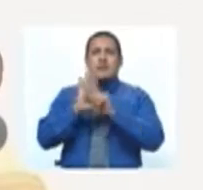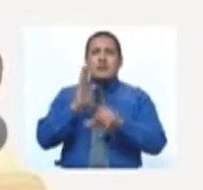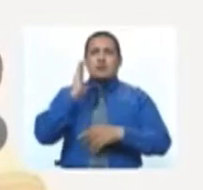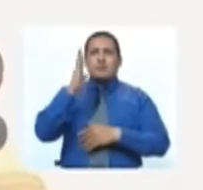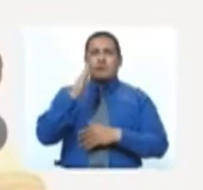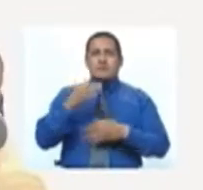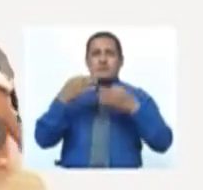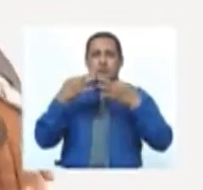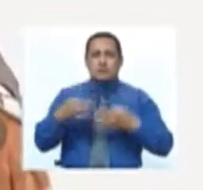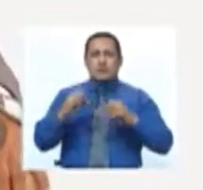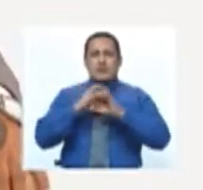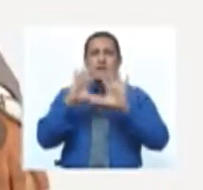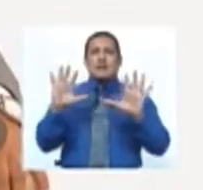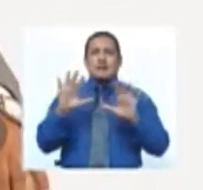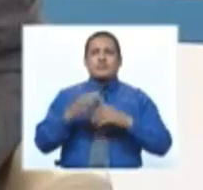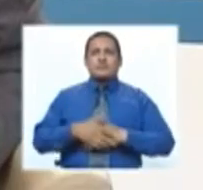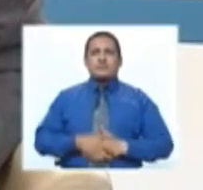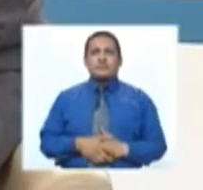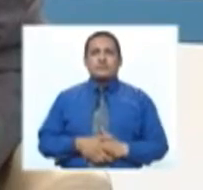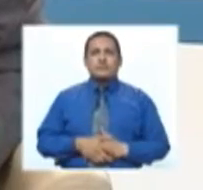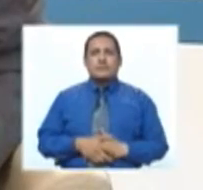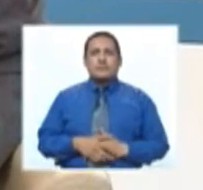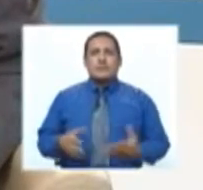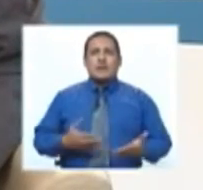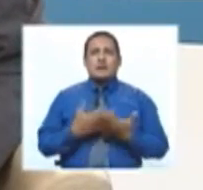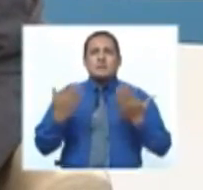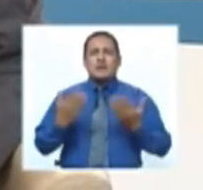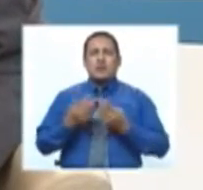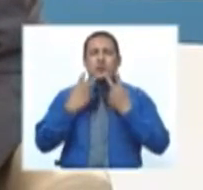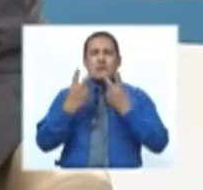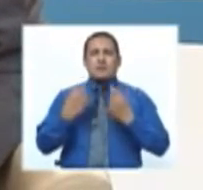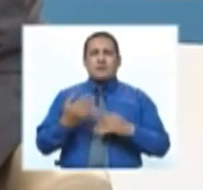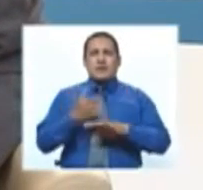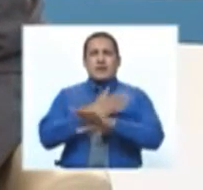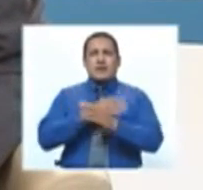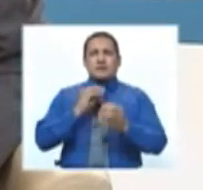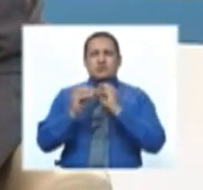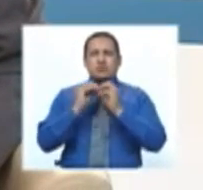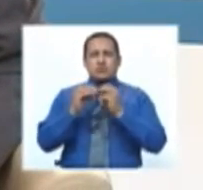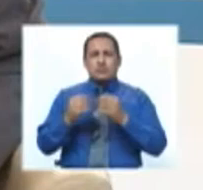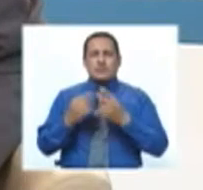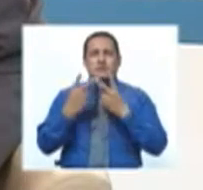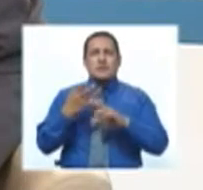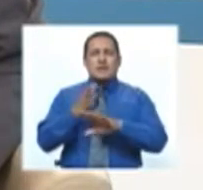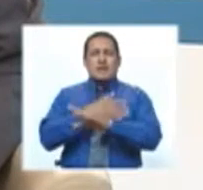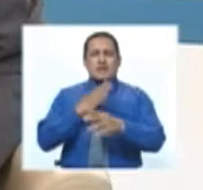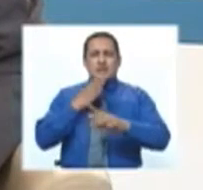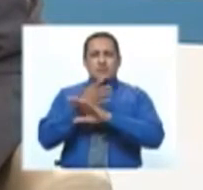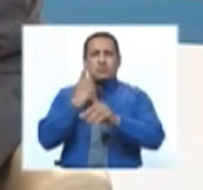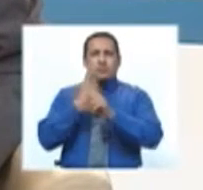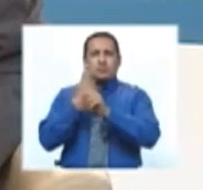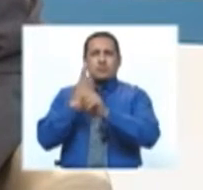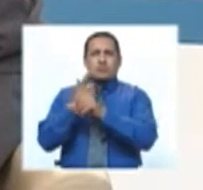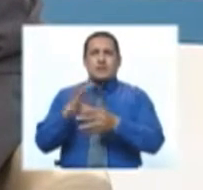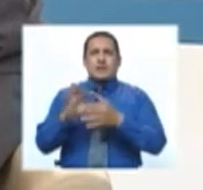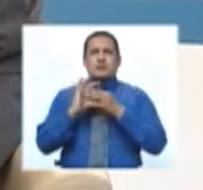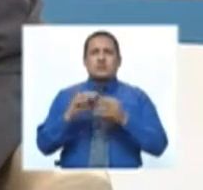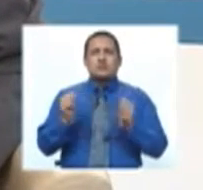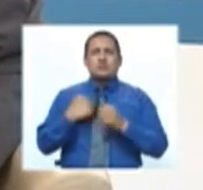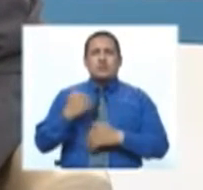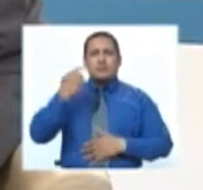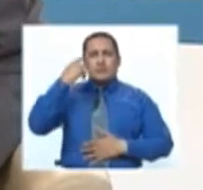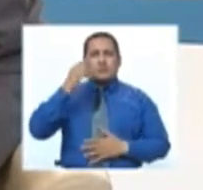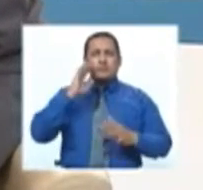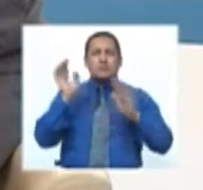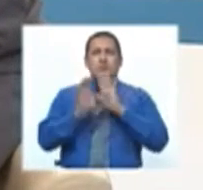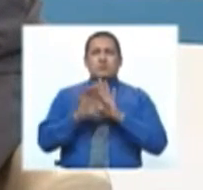lo establece de manera clara. Claro. ¿Y cuán directamente tienen que estar involucrados en la relación? Estoy